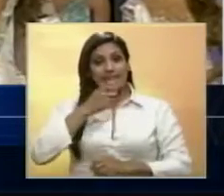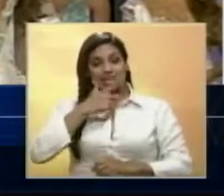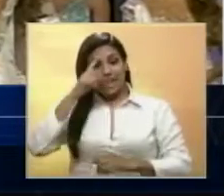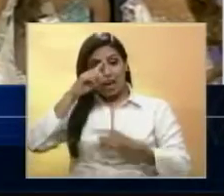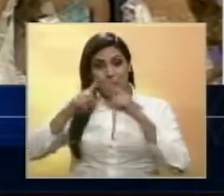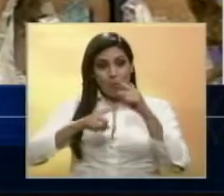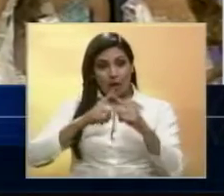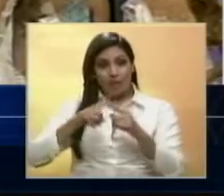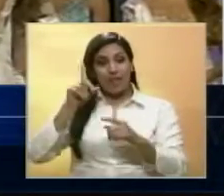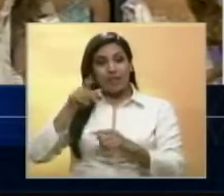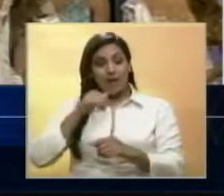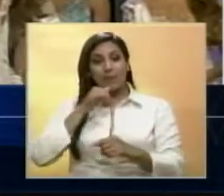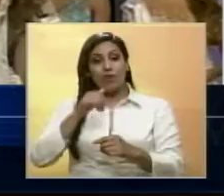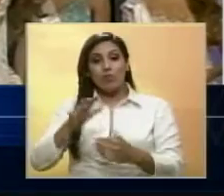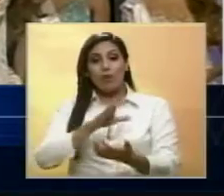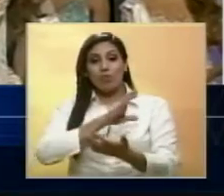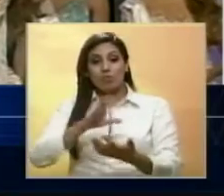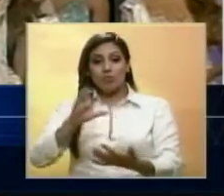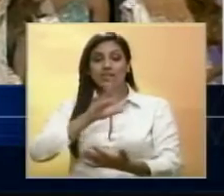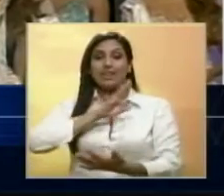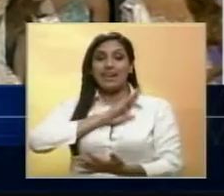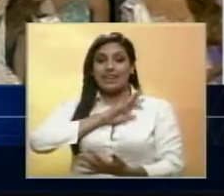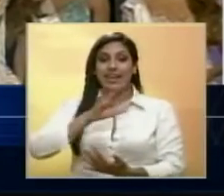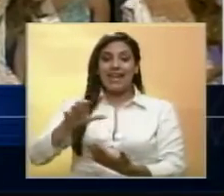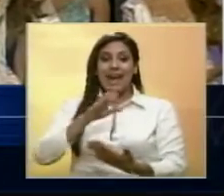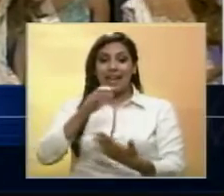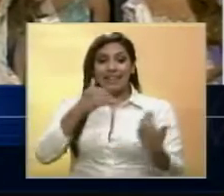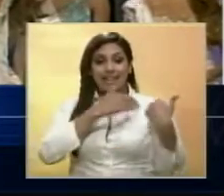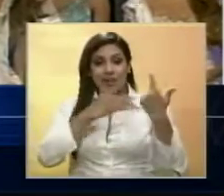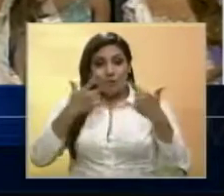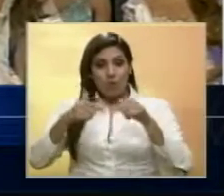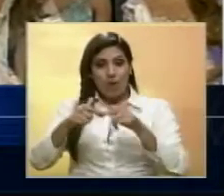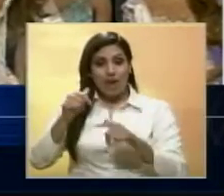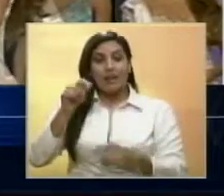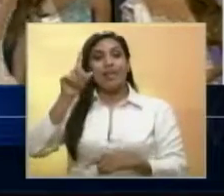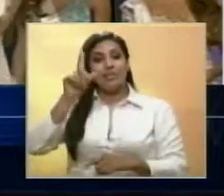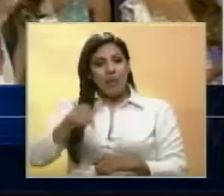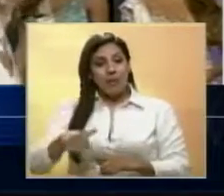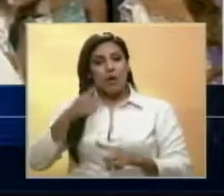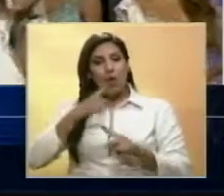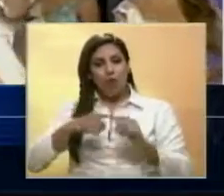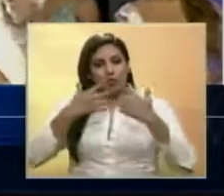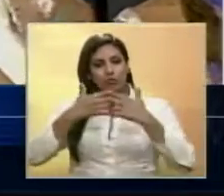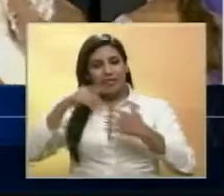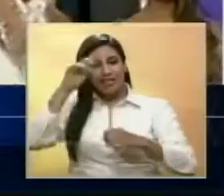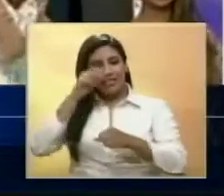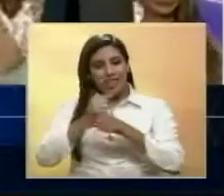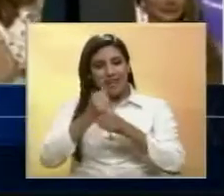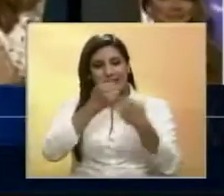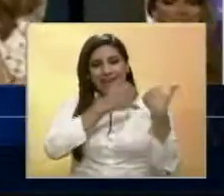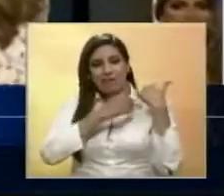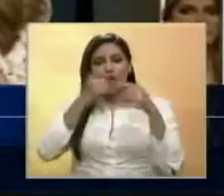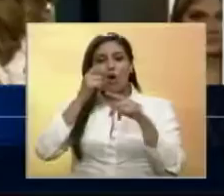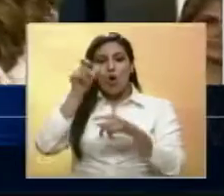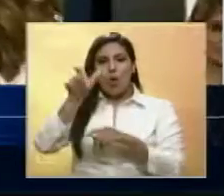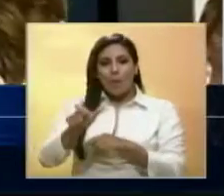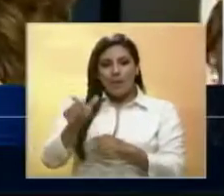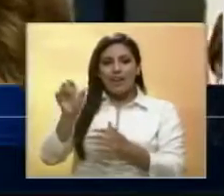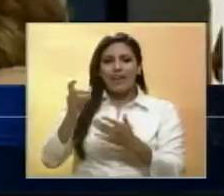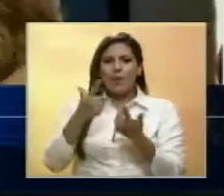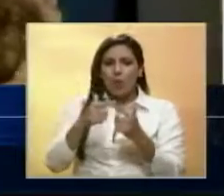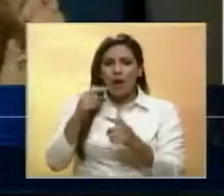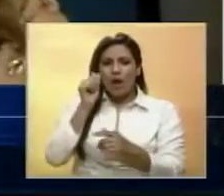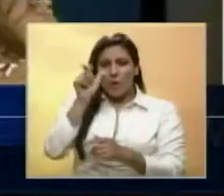año. Asimismo, la nota musical la pondrá la cantante regional Mía y la producción general está a cargo de Wolfgang